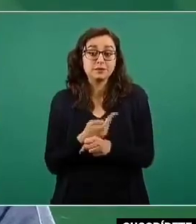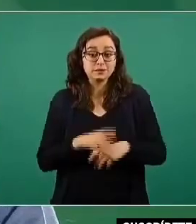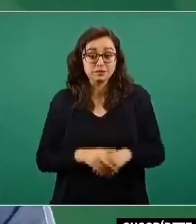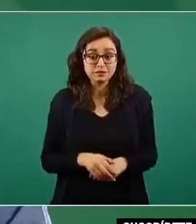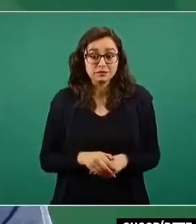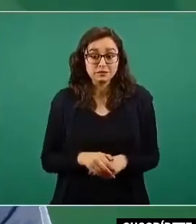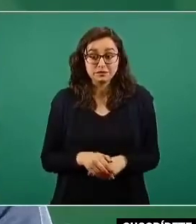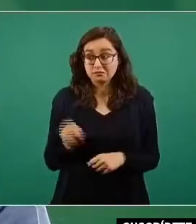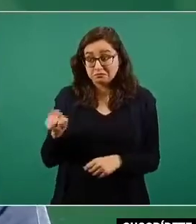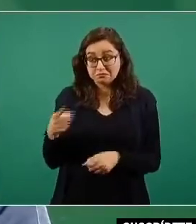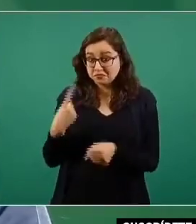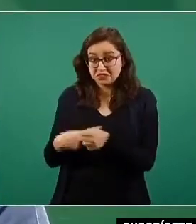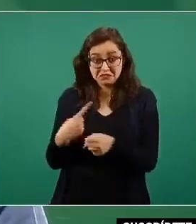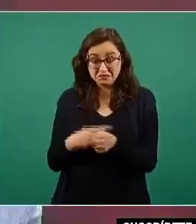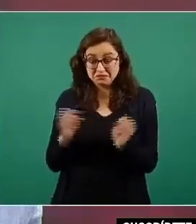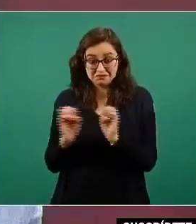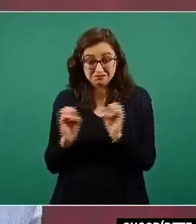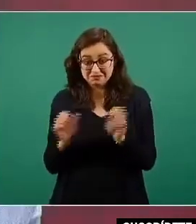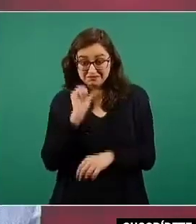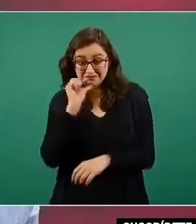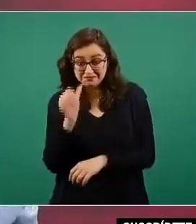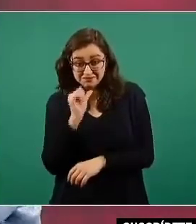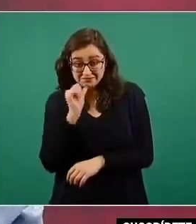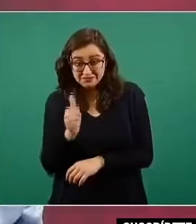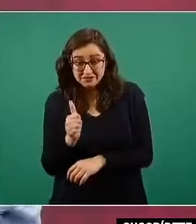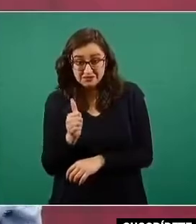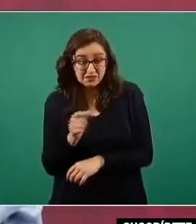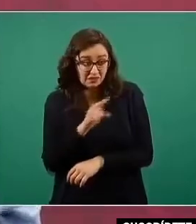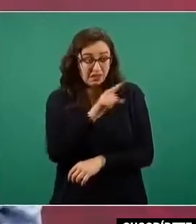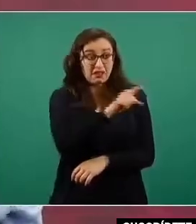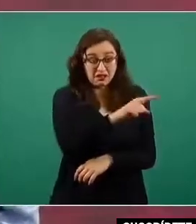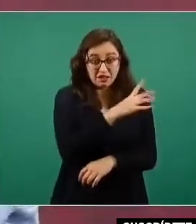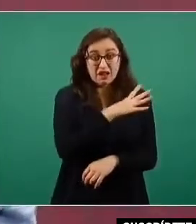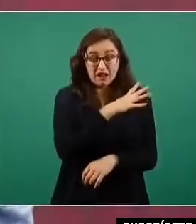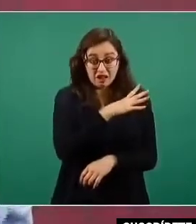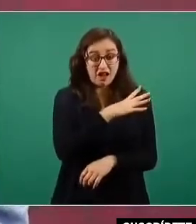que por cada persona o cada familia que haga eso, hay 1,